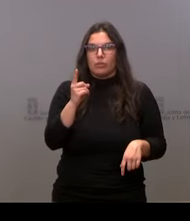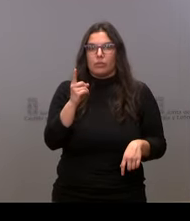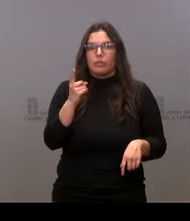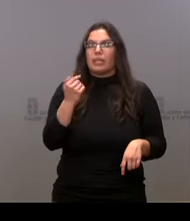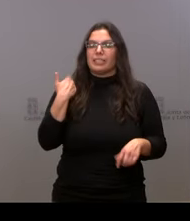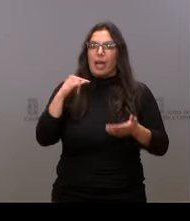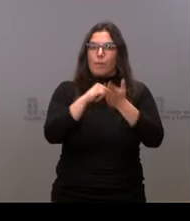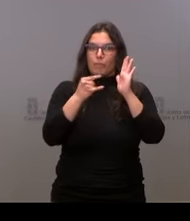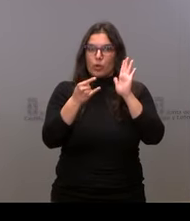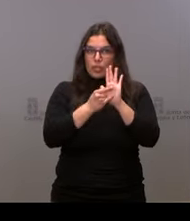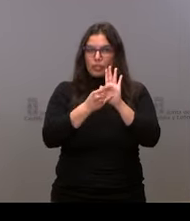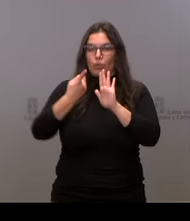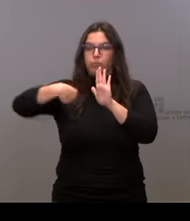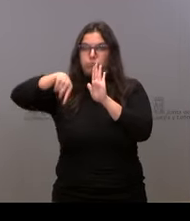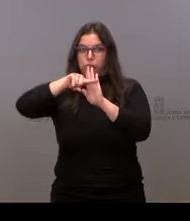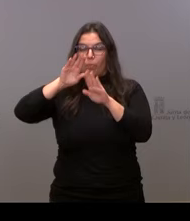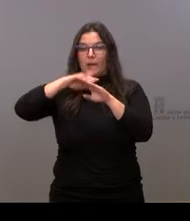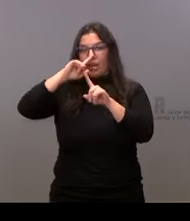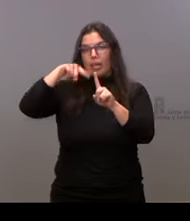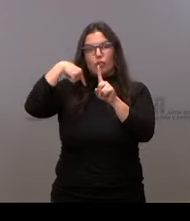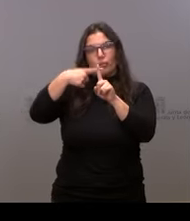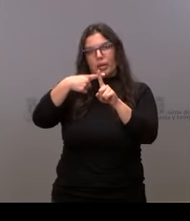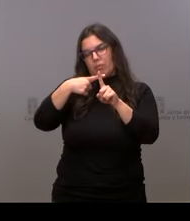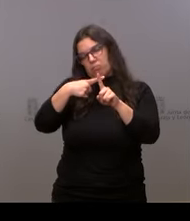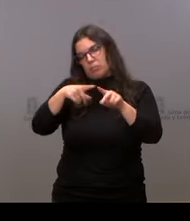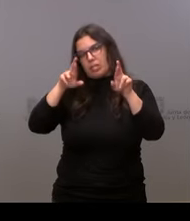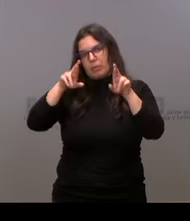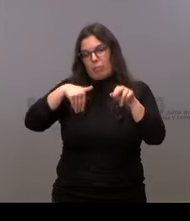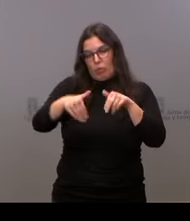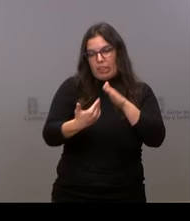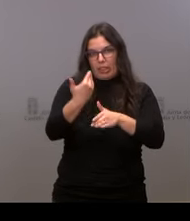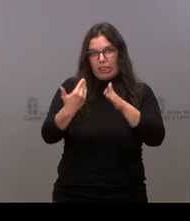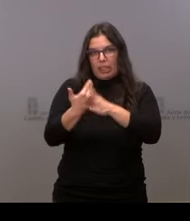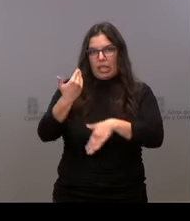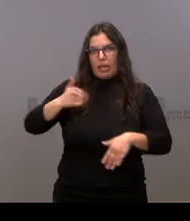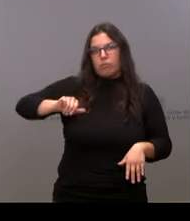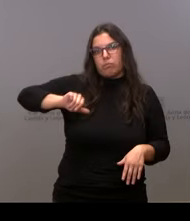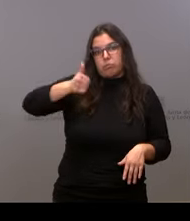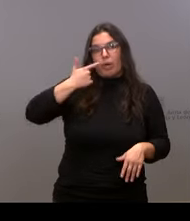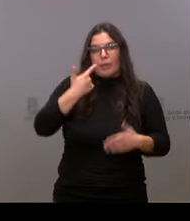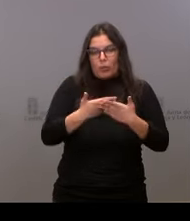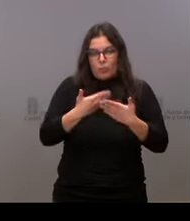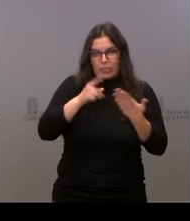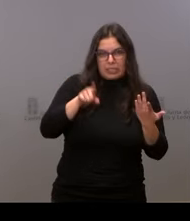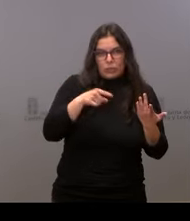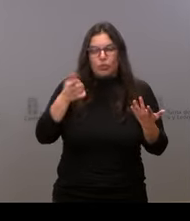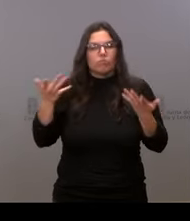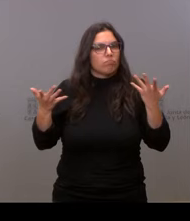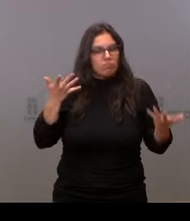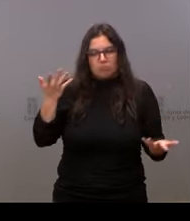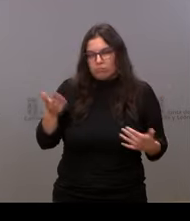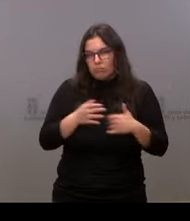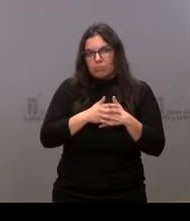pero de cara al año que viene esperamos aprobar en los próximos días lo podremos comprobar y